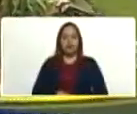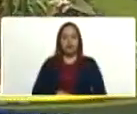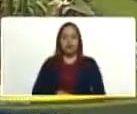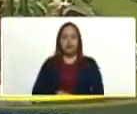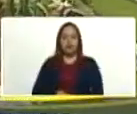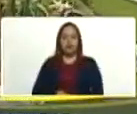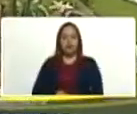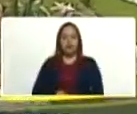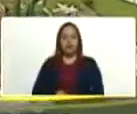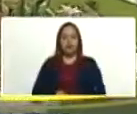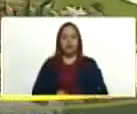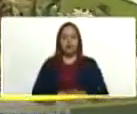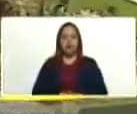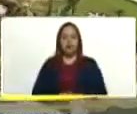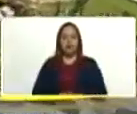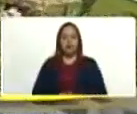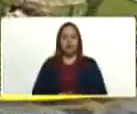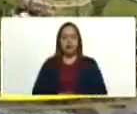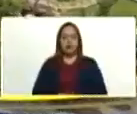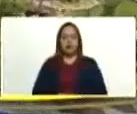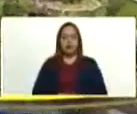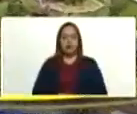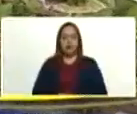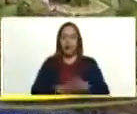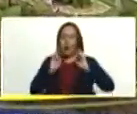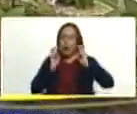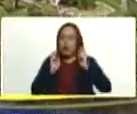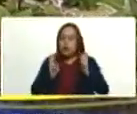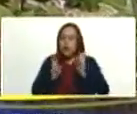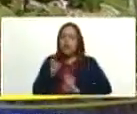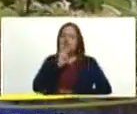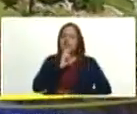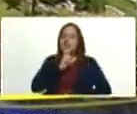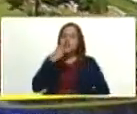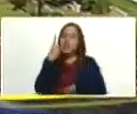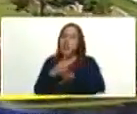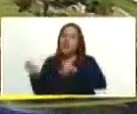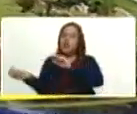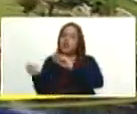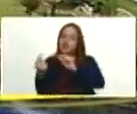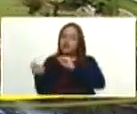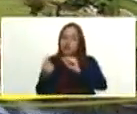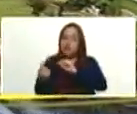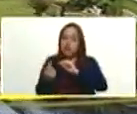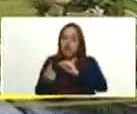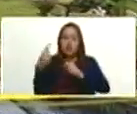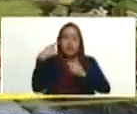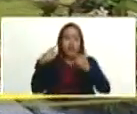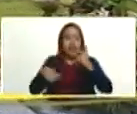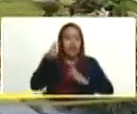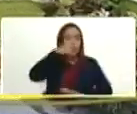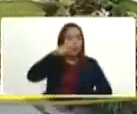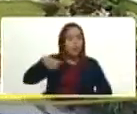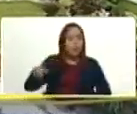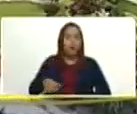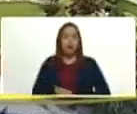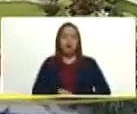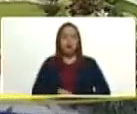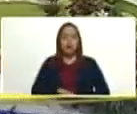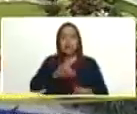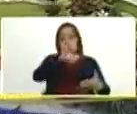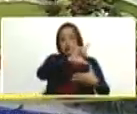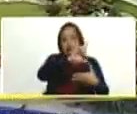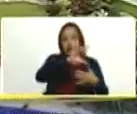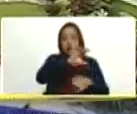A critical issue which is to be discussed, un tema crítico que debe debatirse entre las civilizaciones, las de América Latina